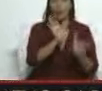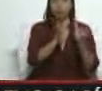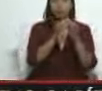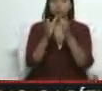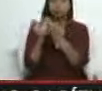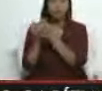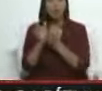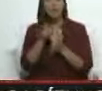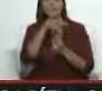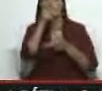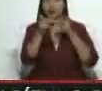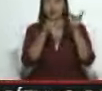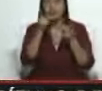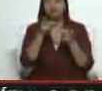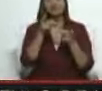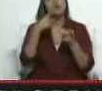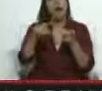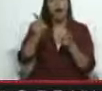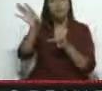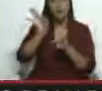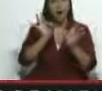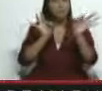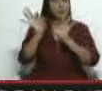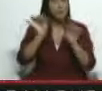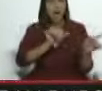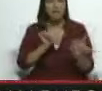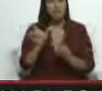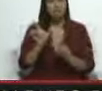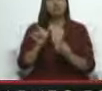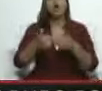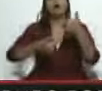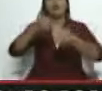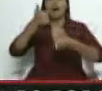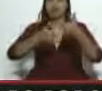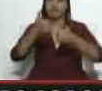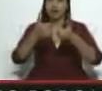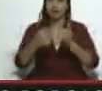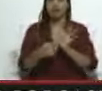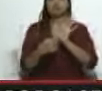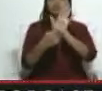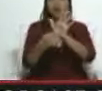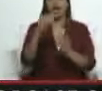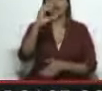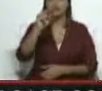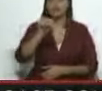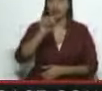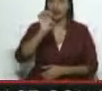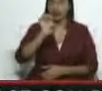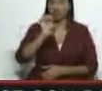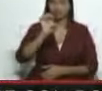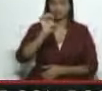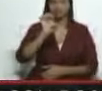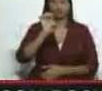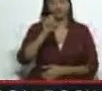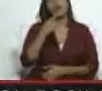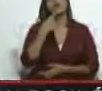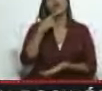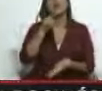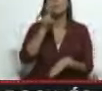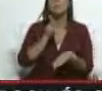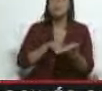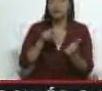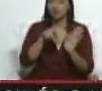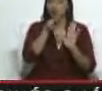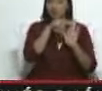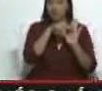políticos respaldan su candidatura ante el poder electoral y han cumplido también con los requisitos que establece el